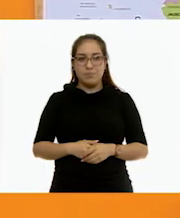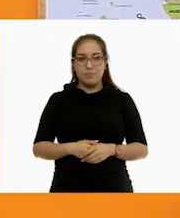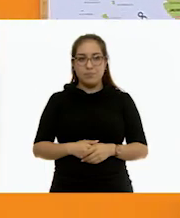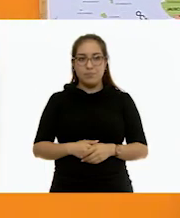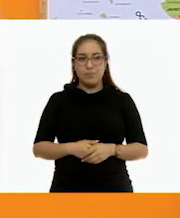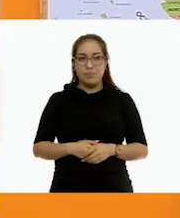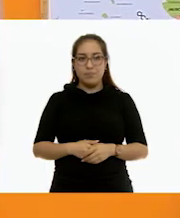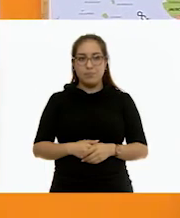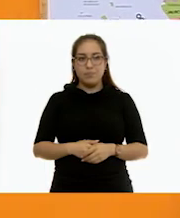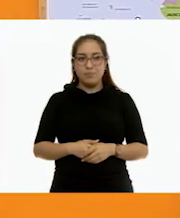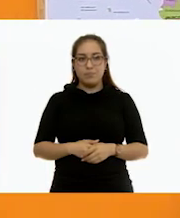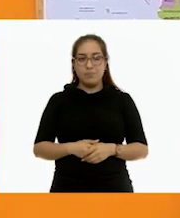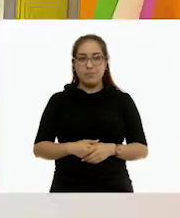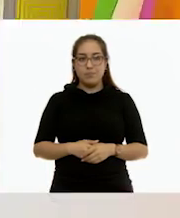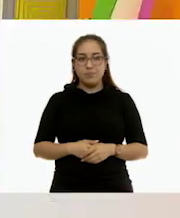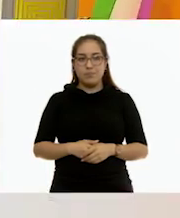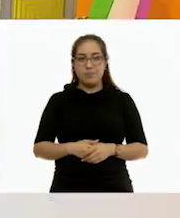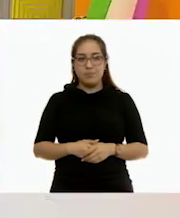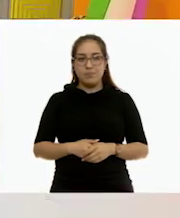aquí. Ok. Y